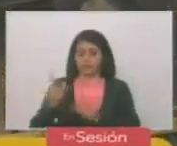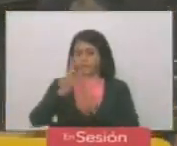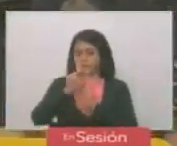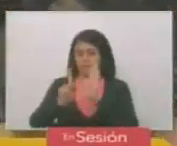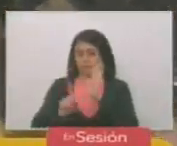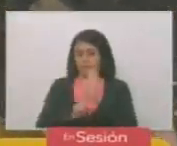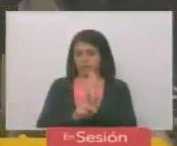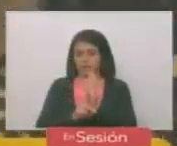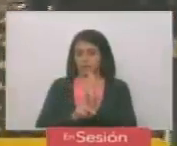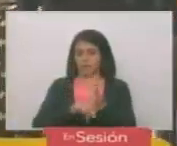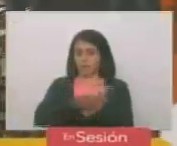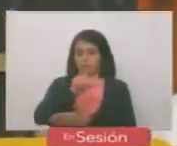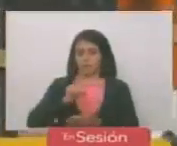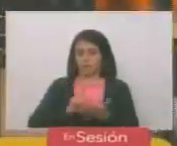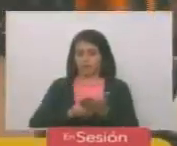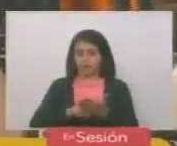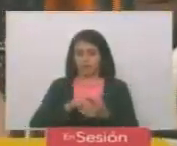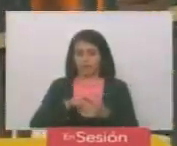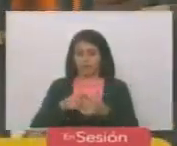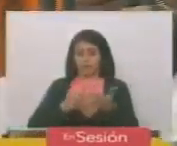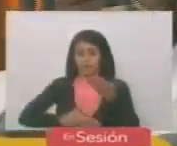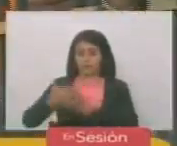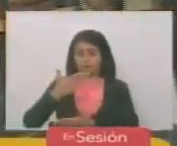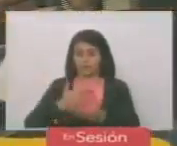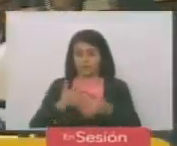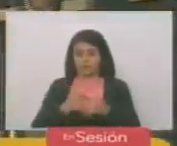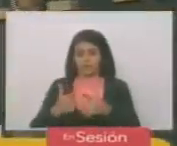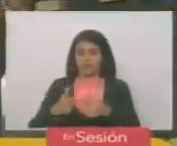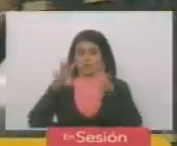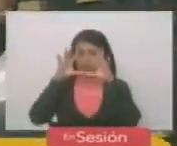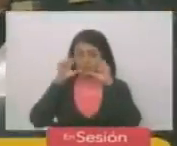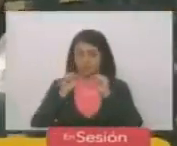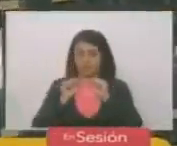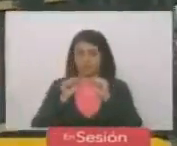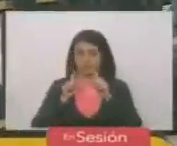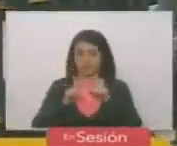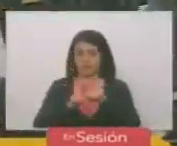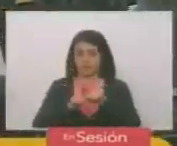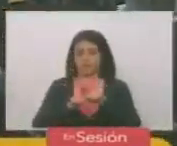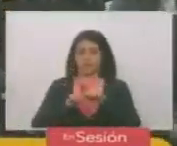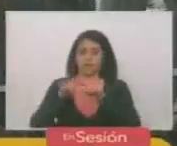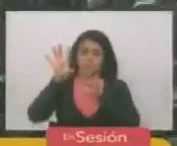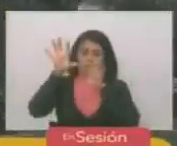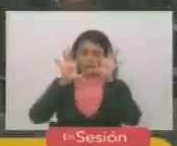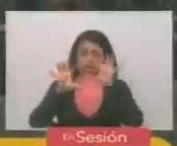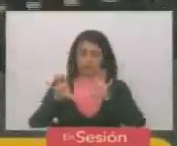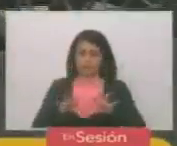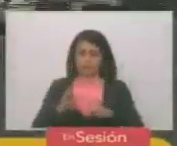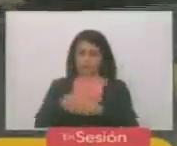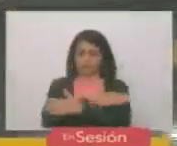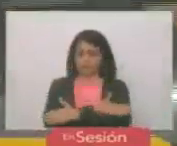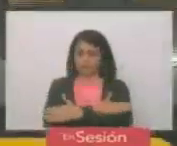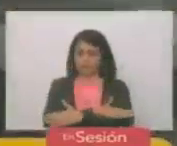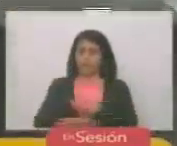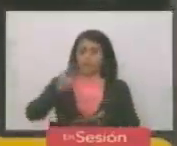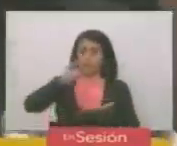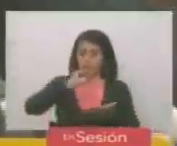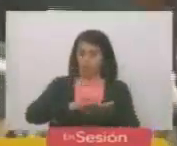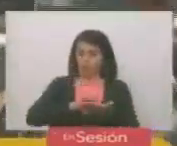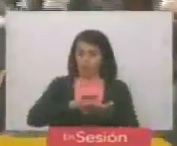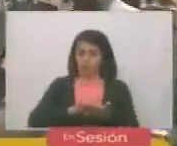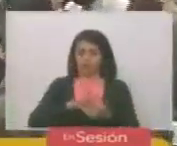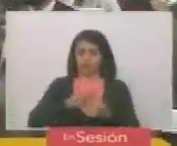principios de complementariedad, cooperación y entendimiento entre las naciones. Felicitamos una vez más